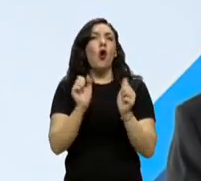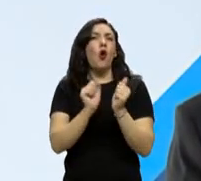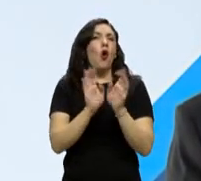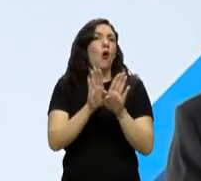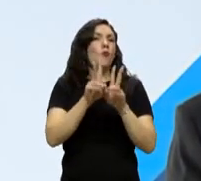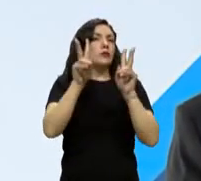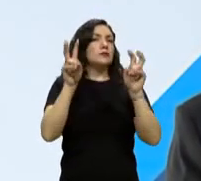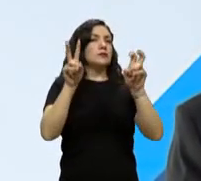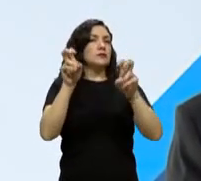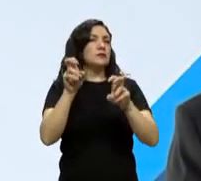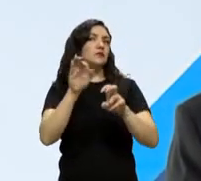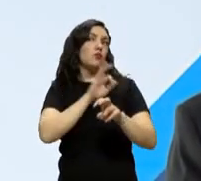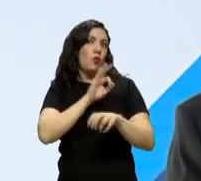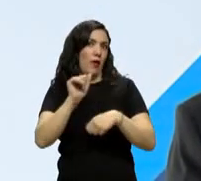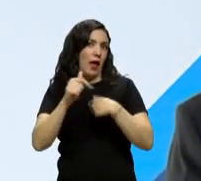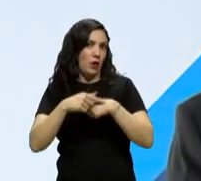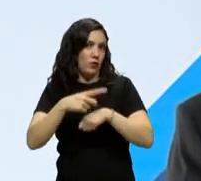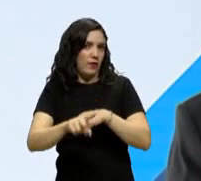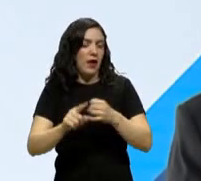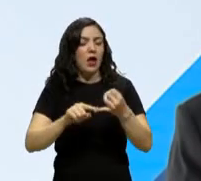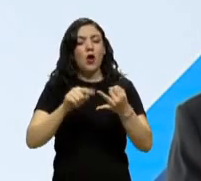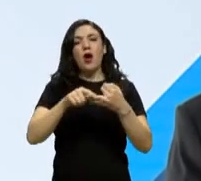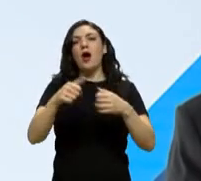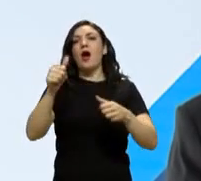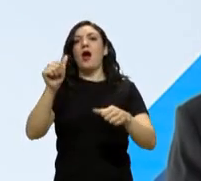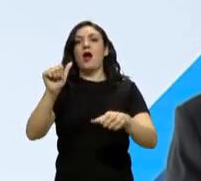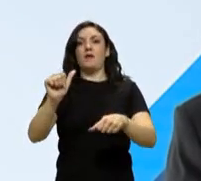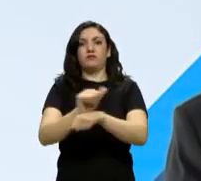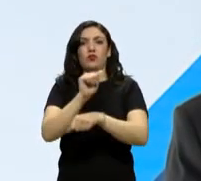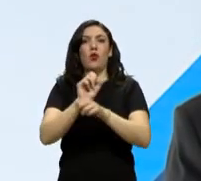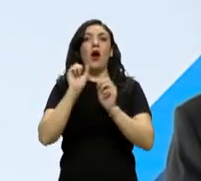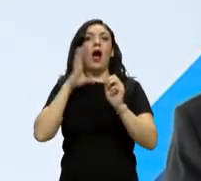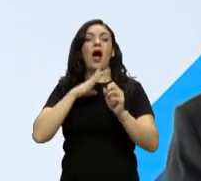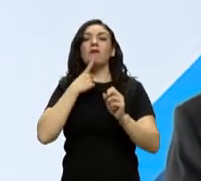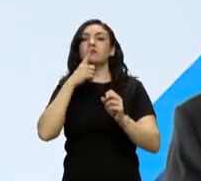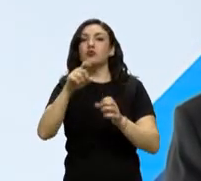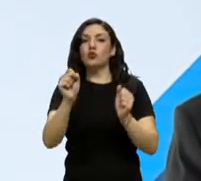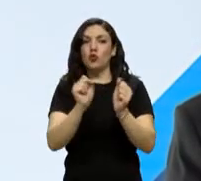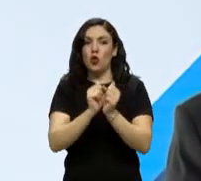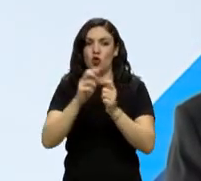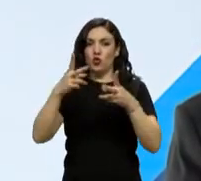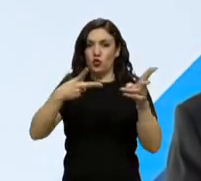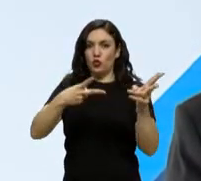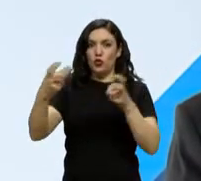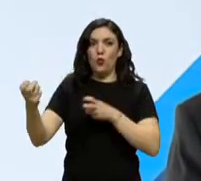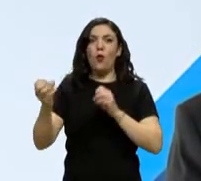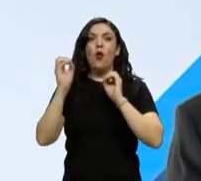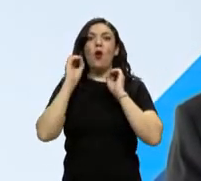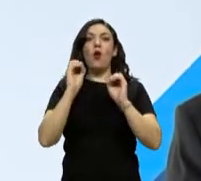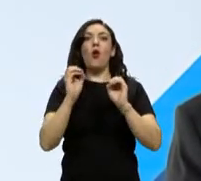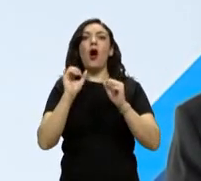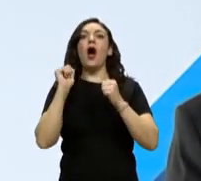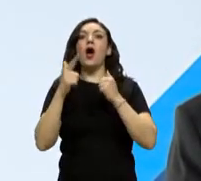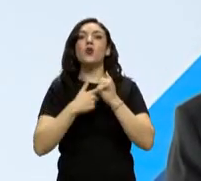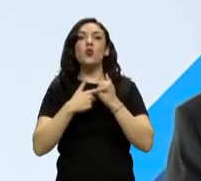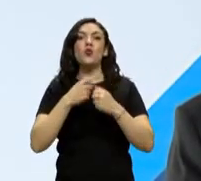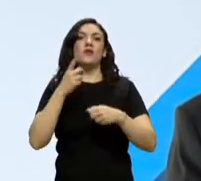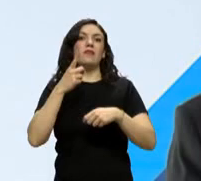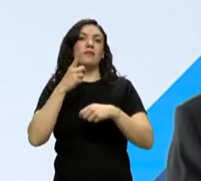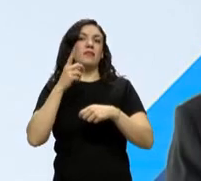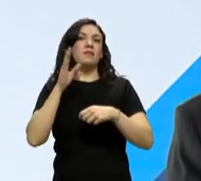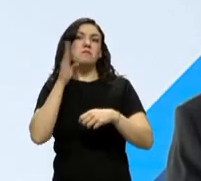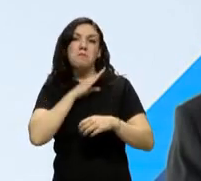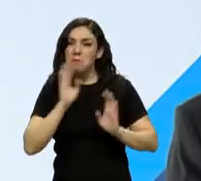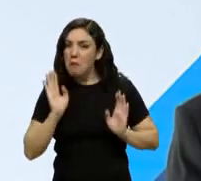responsables de algún delito vehículos con reporte de algún robo o con la participación de algún algún ilícito